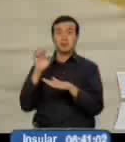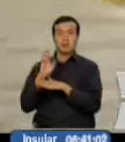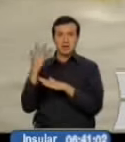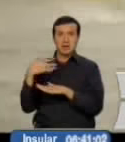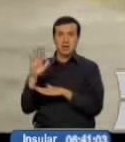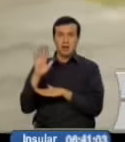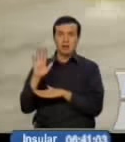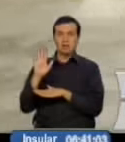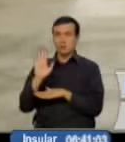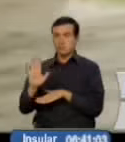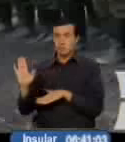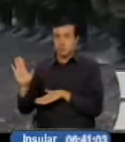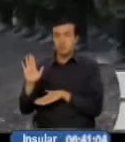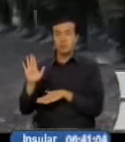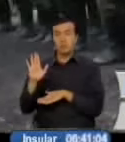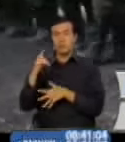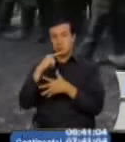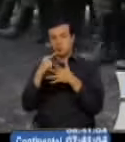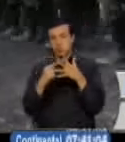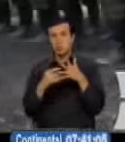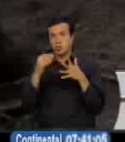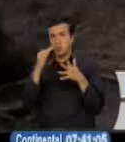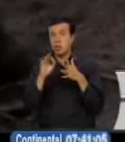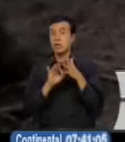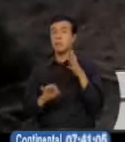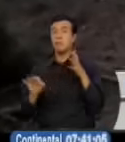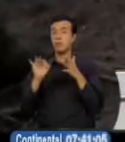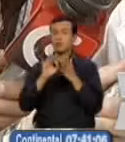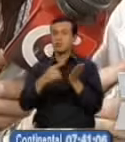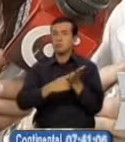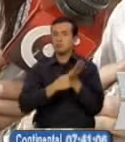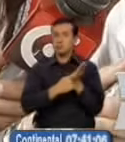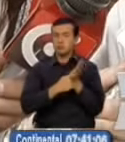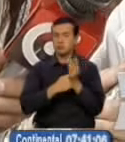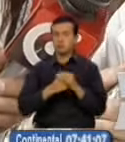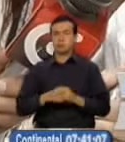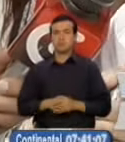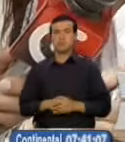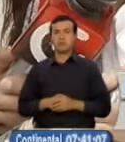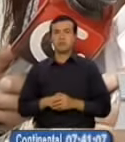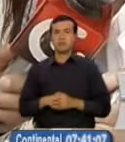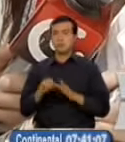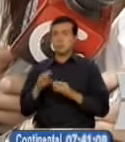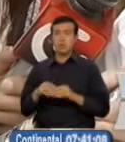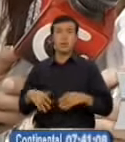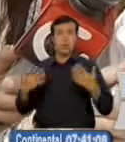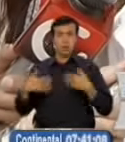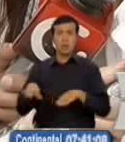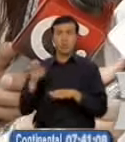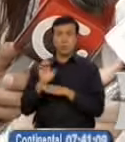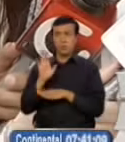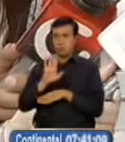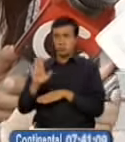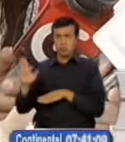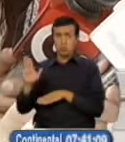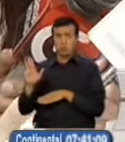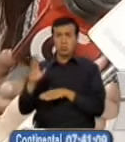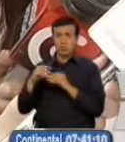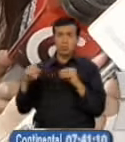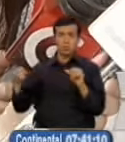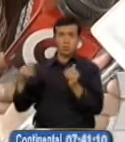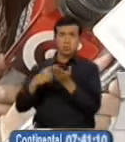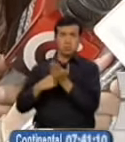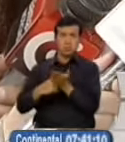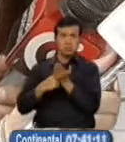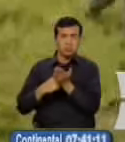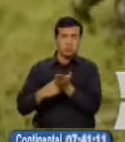ecuatoriano, en las cuales se establecieron condiciones básicas de negociación. Prestó su territorio para que ellos puedan desarrollar